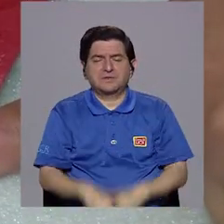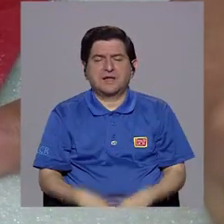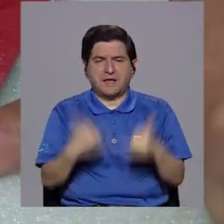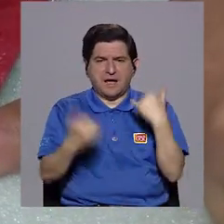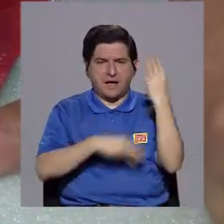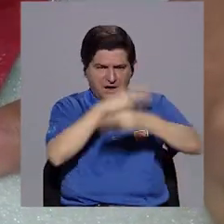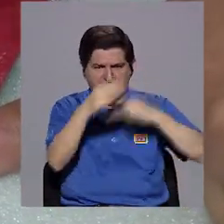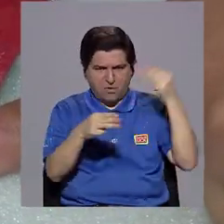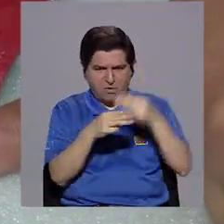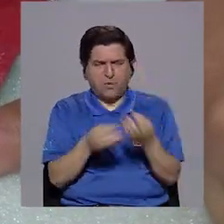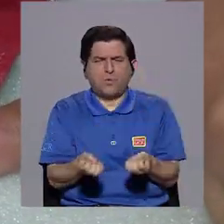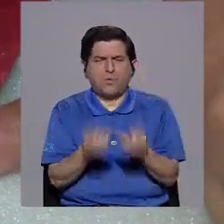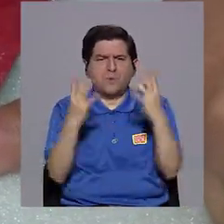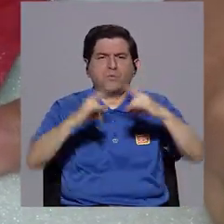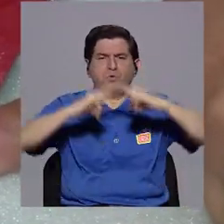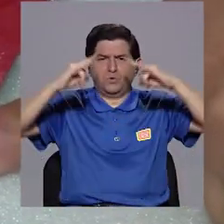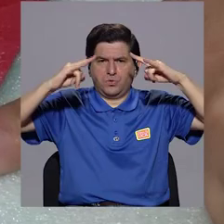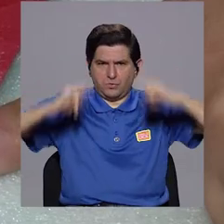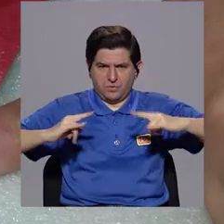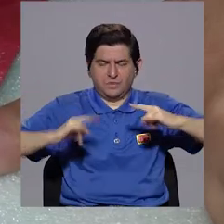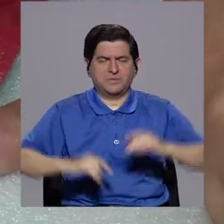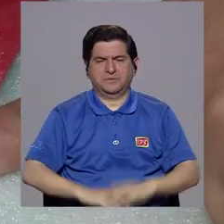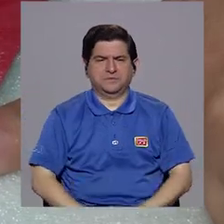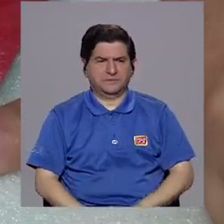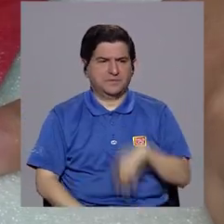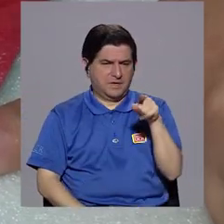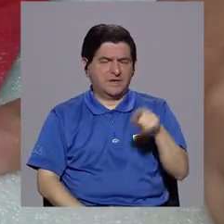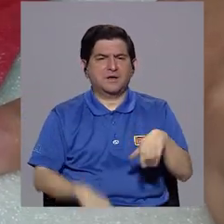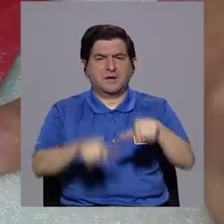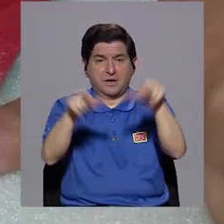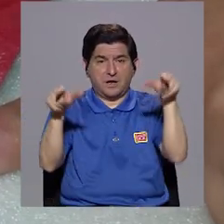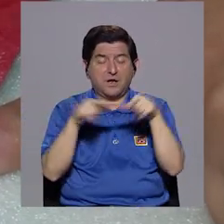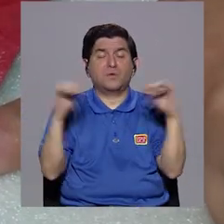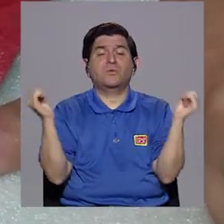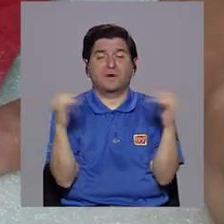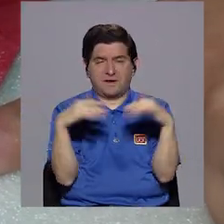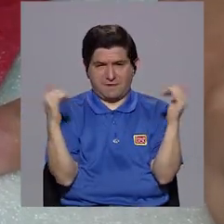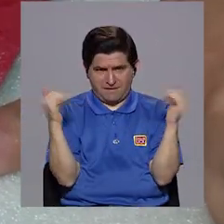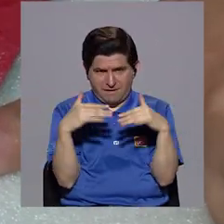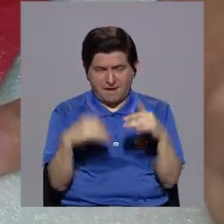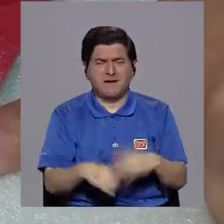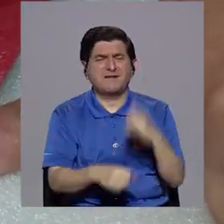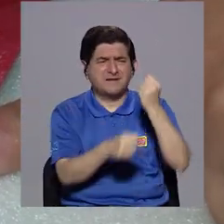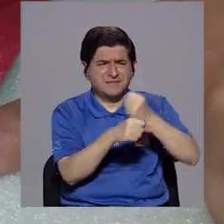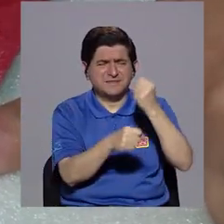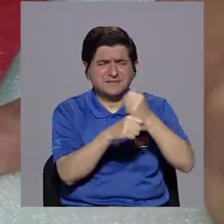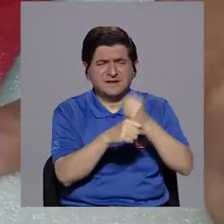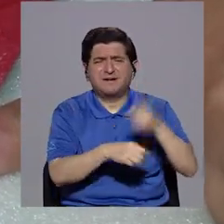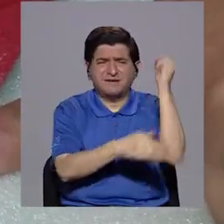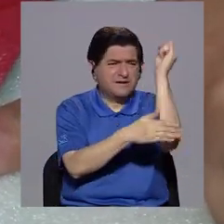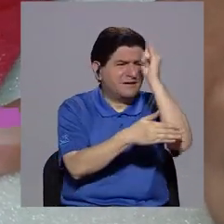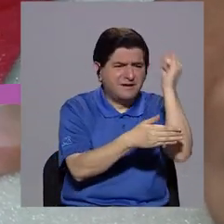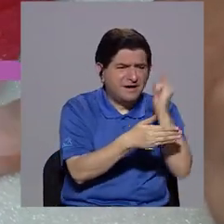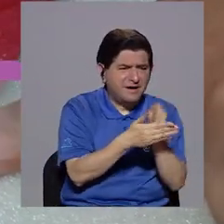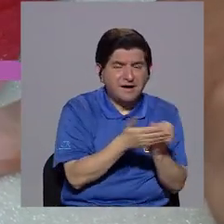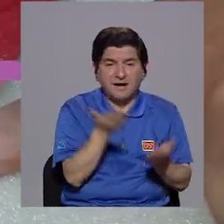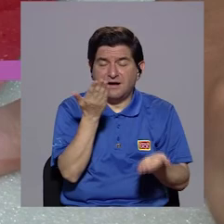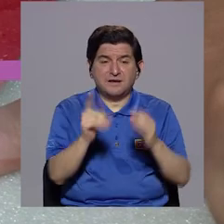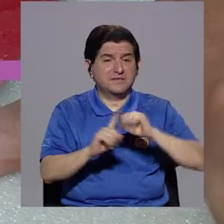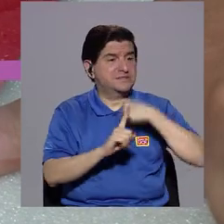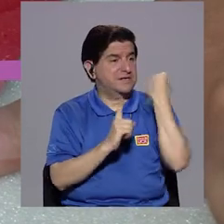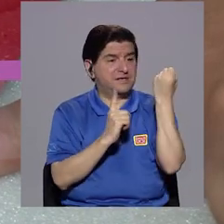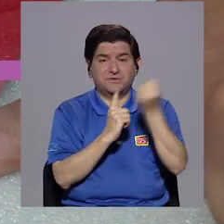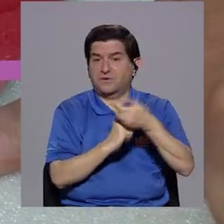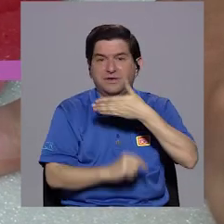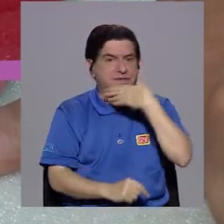ahorita alrededor del mundo hay muchísimos, por ejemplo, campamentos en zonas de guerra, por ejemplo, donde se trabaja mucho con el arte, y pues quizás